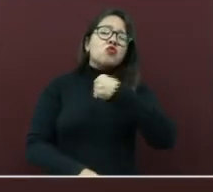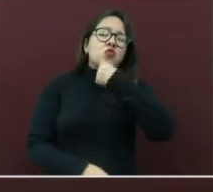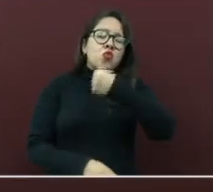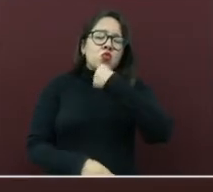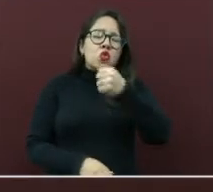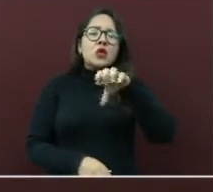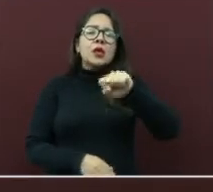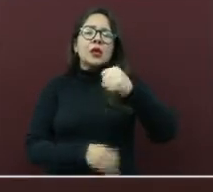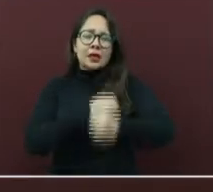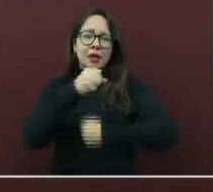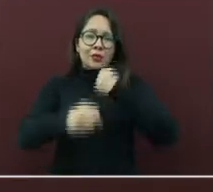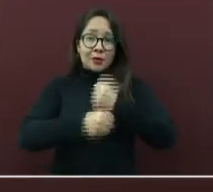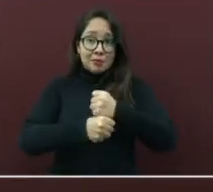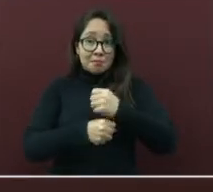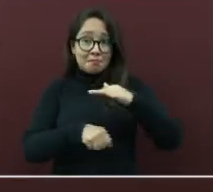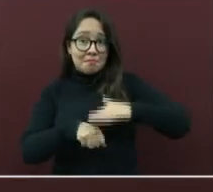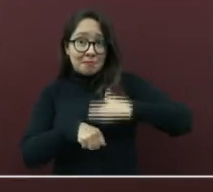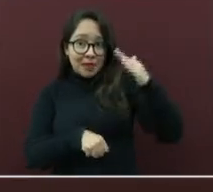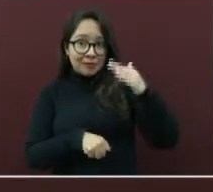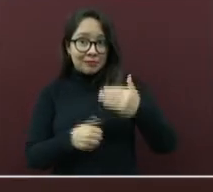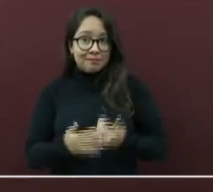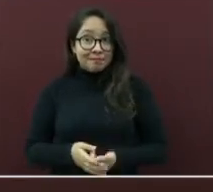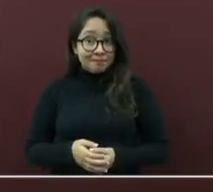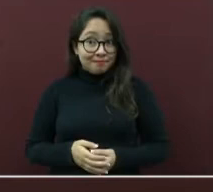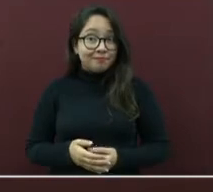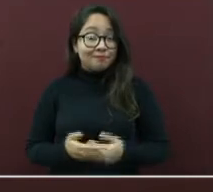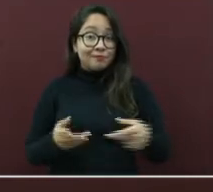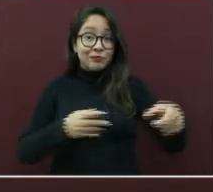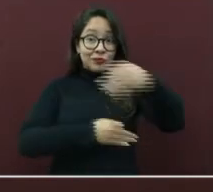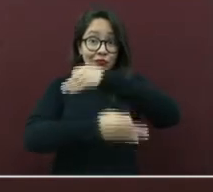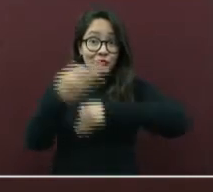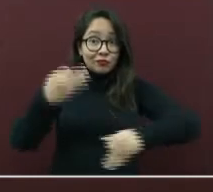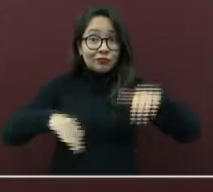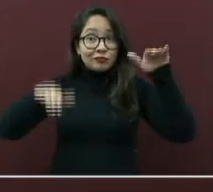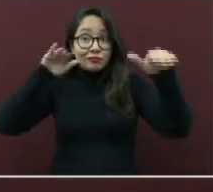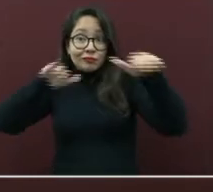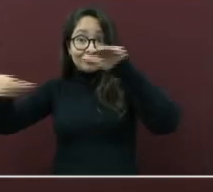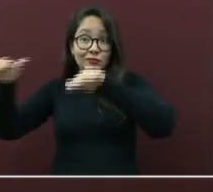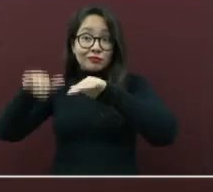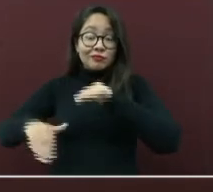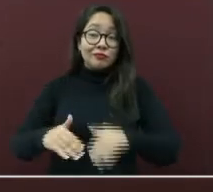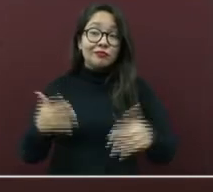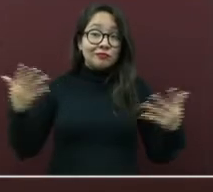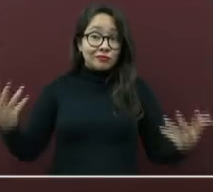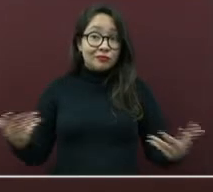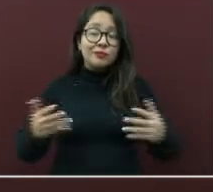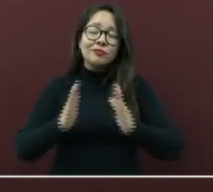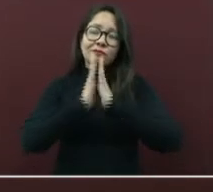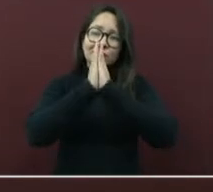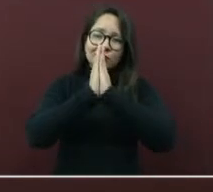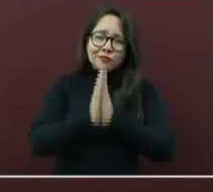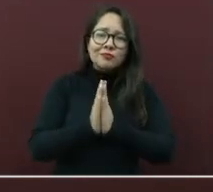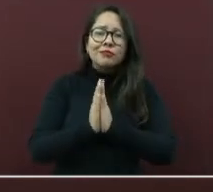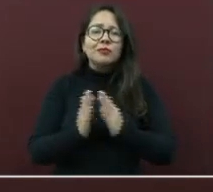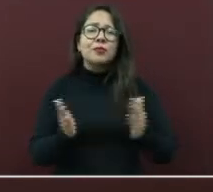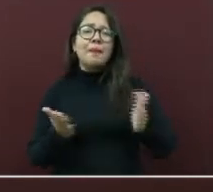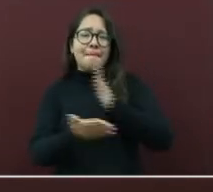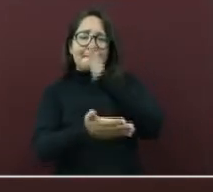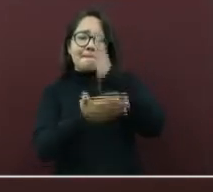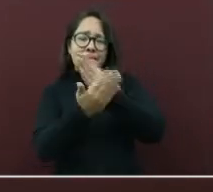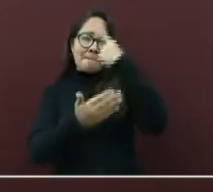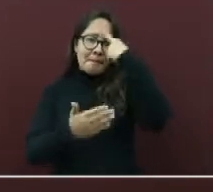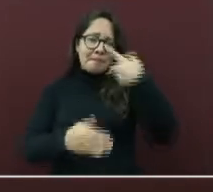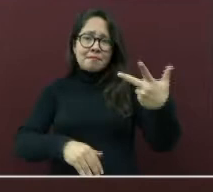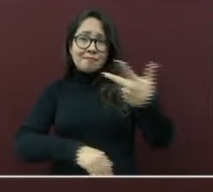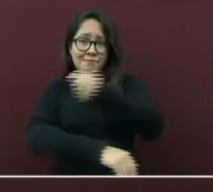a todos ellos los invitamos a que acudan a los centros de salud